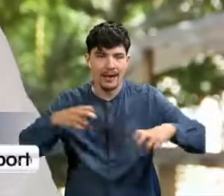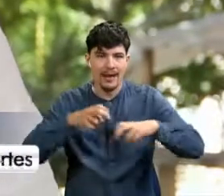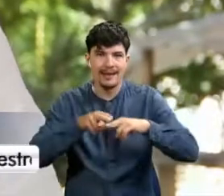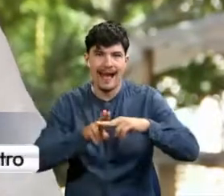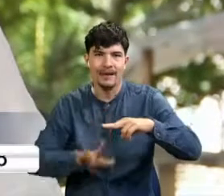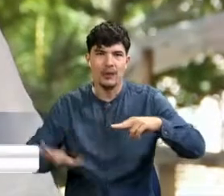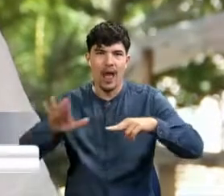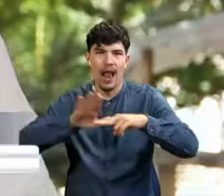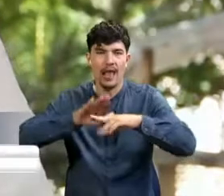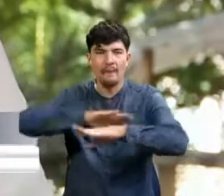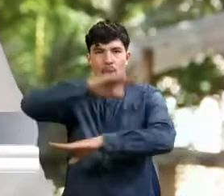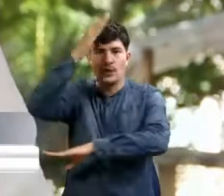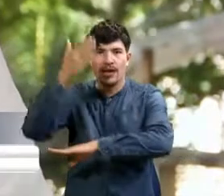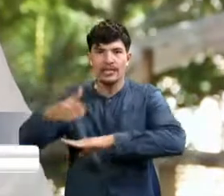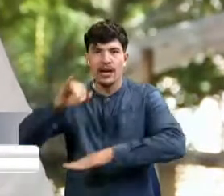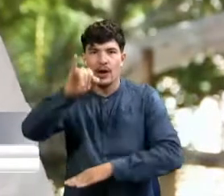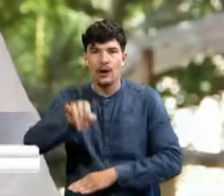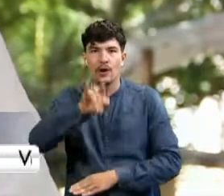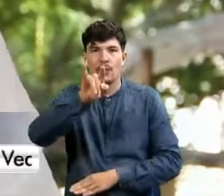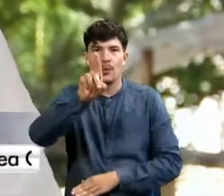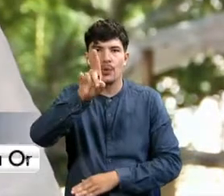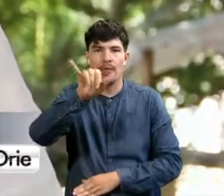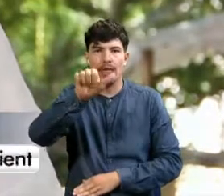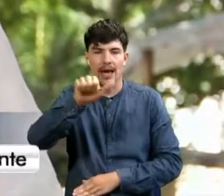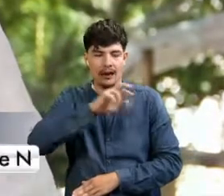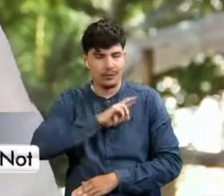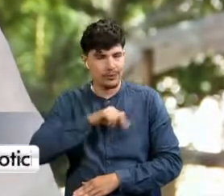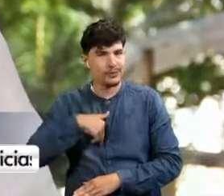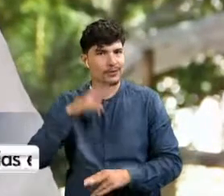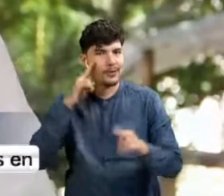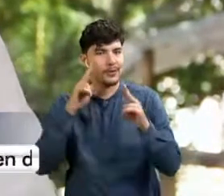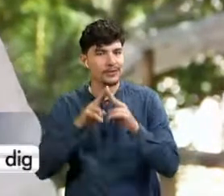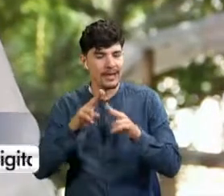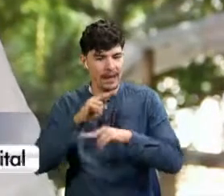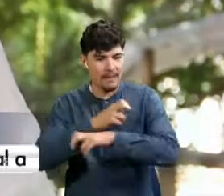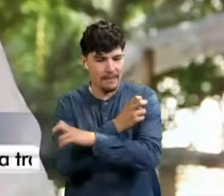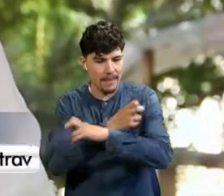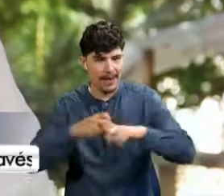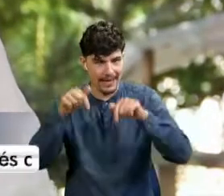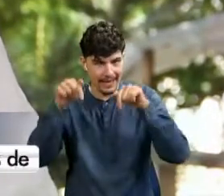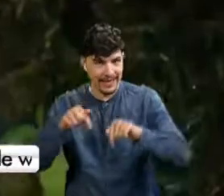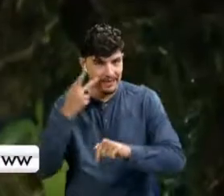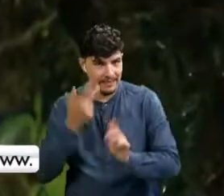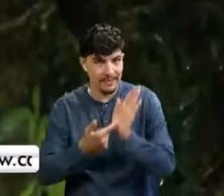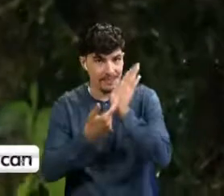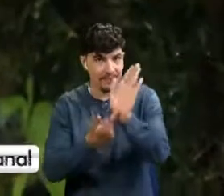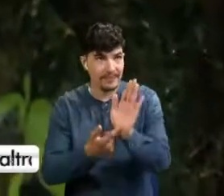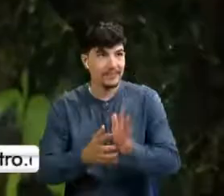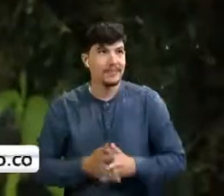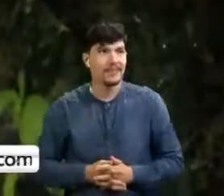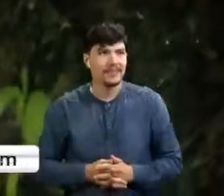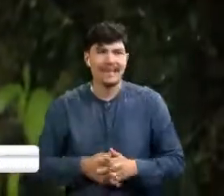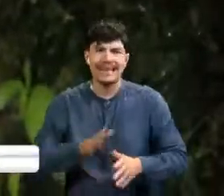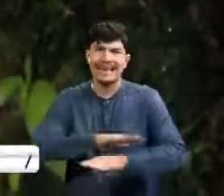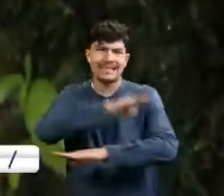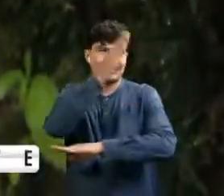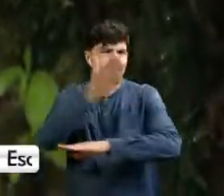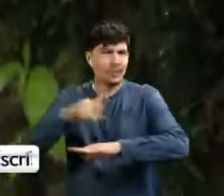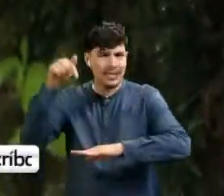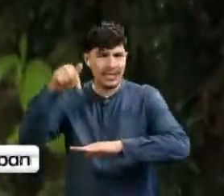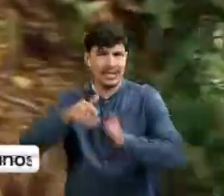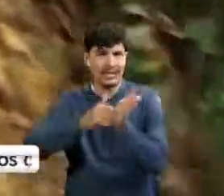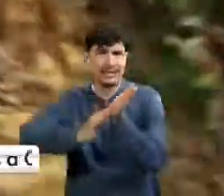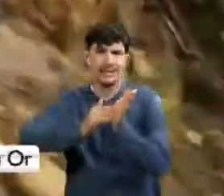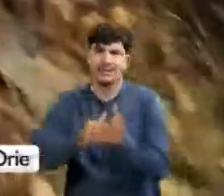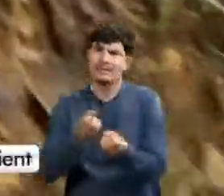Pero conozcamos más de esta belleza natural que tenemos los santandereanos para recorrer en esta ocasión. Las montañas de Florida Blanca